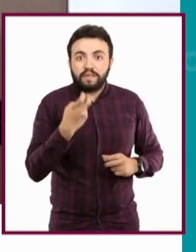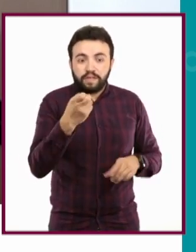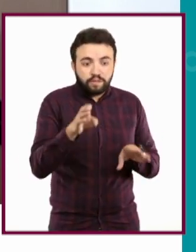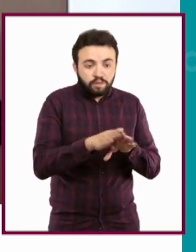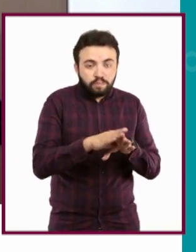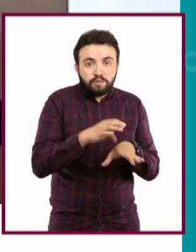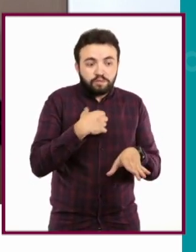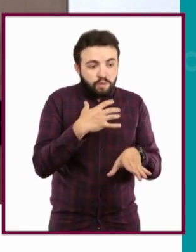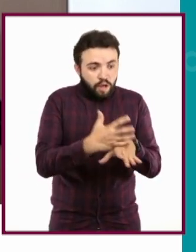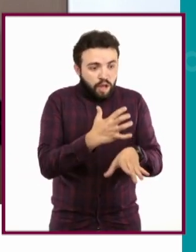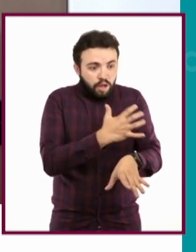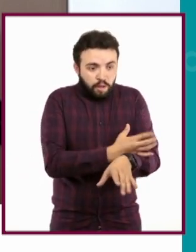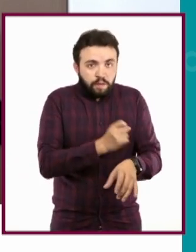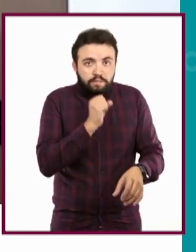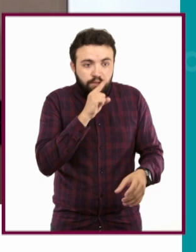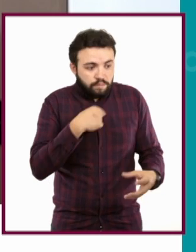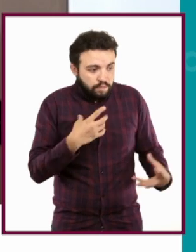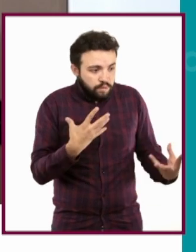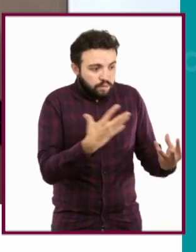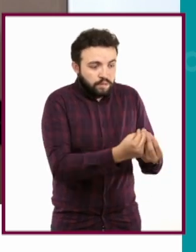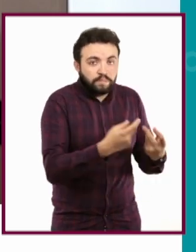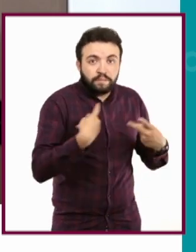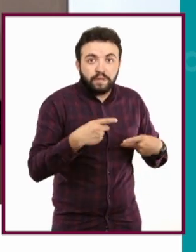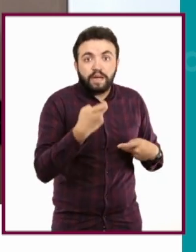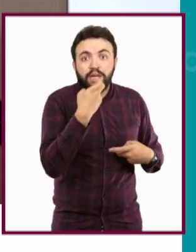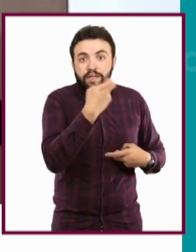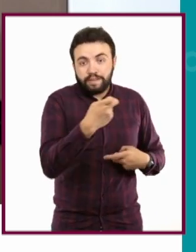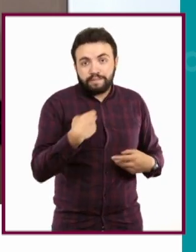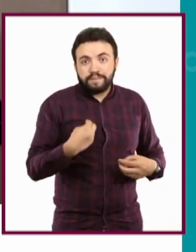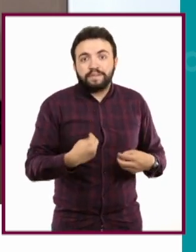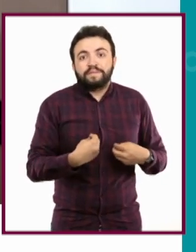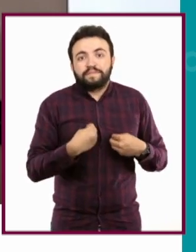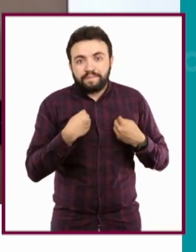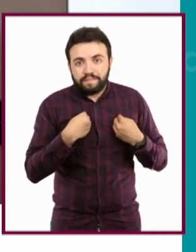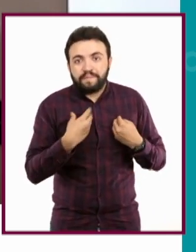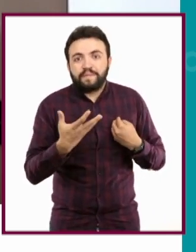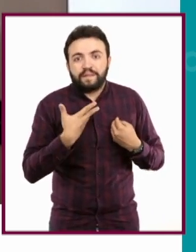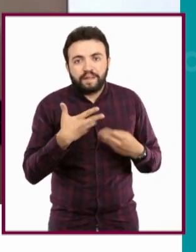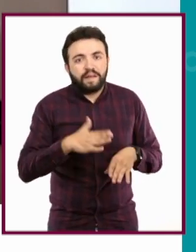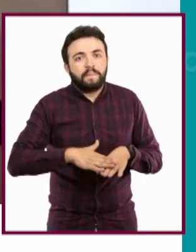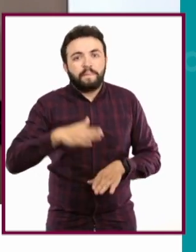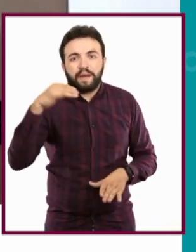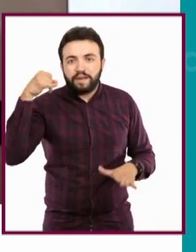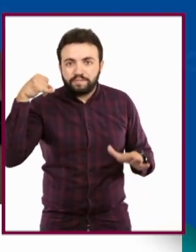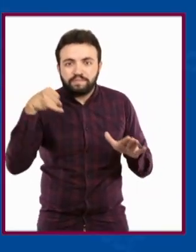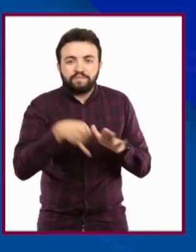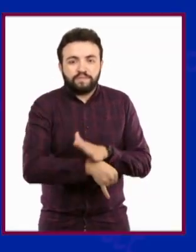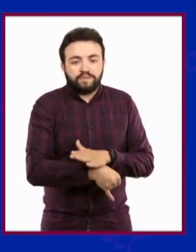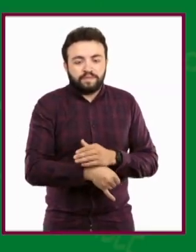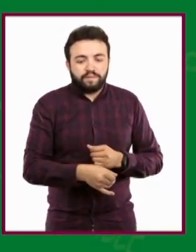acompañar así a otras personas, ahí es cuando nuestra vida adquiere mucha más profundidad.